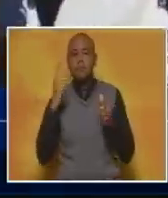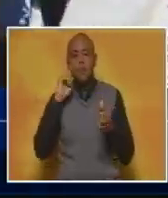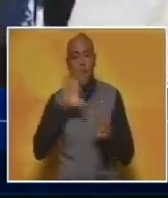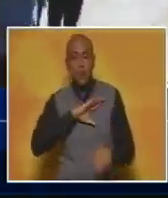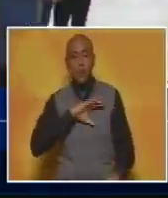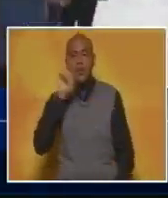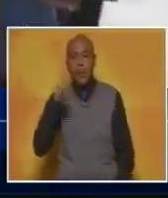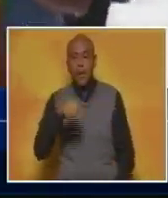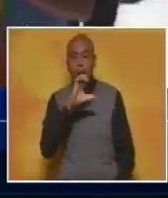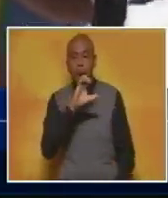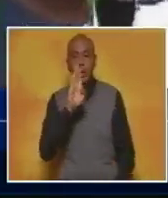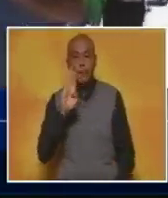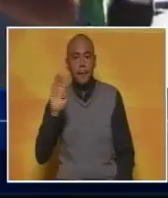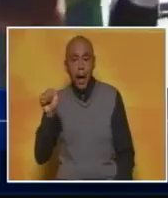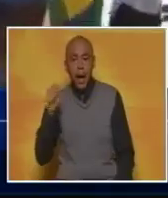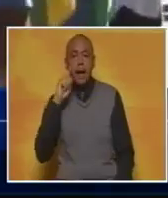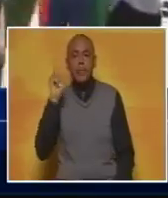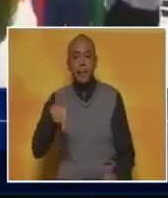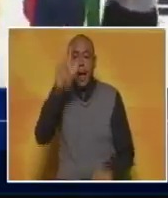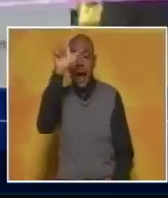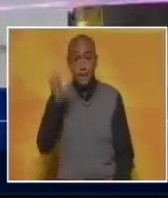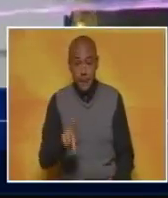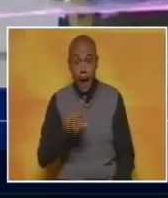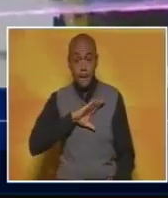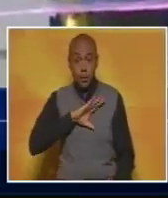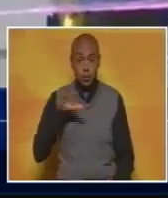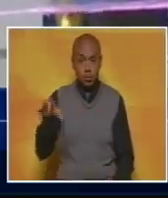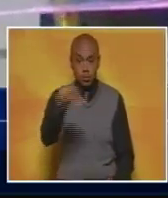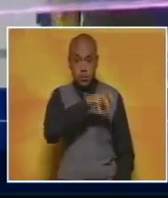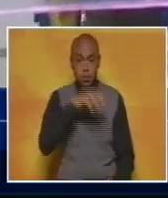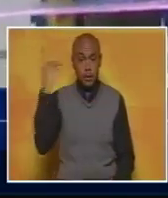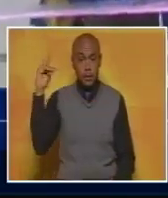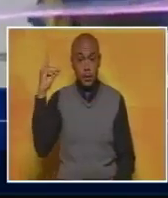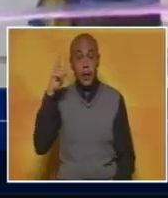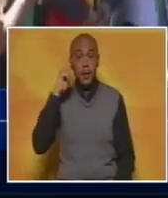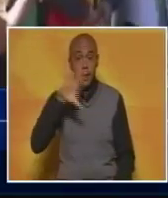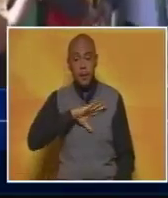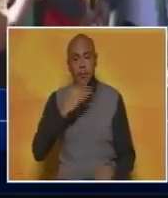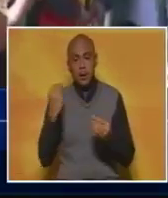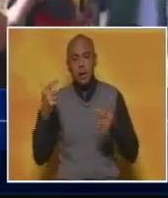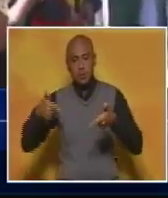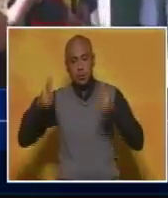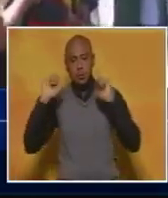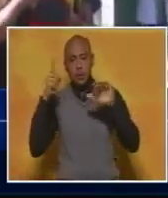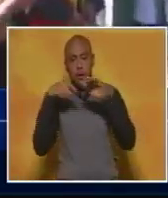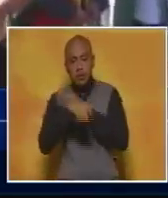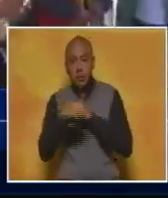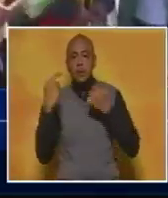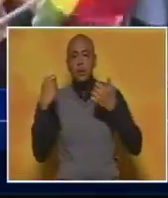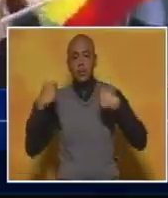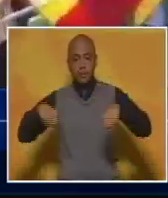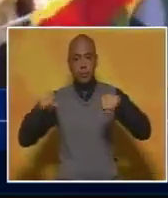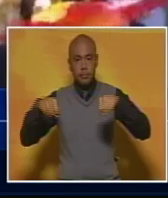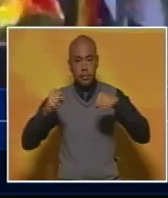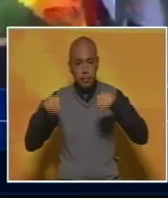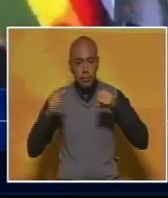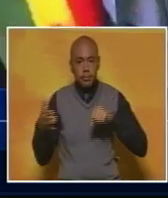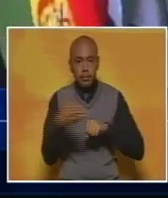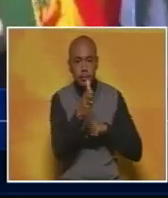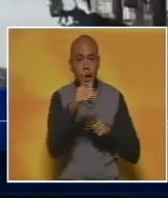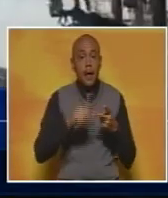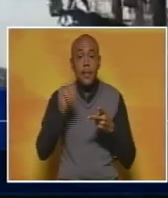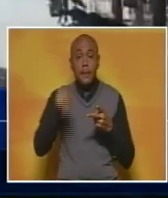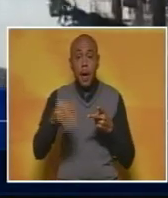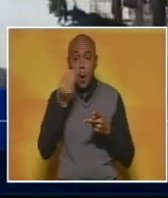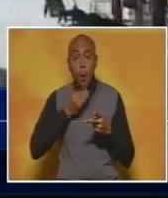de Cochabamba y en la sede de Gobierno de La Paz sean abiertas para el libre tránsito de sus motorizados, para poder suministrar alimentos y sobre todo